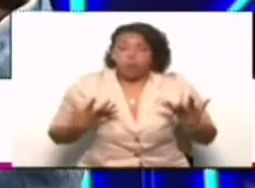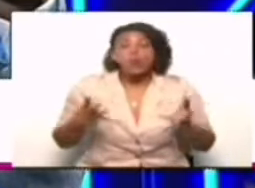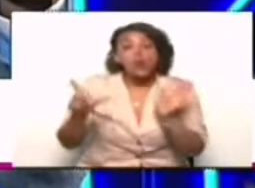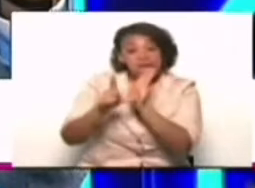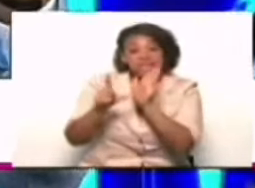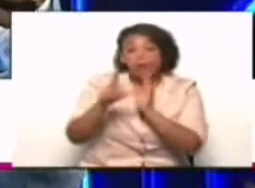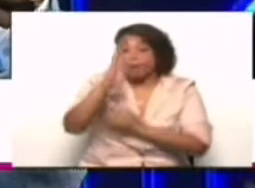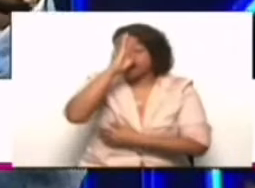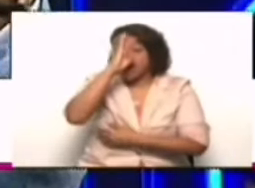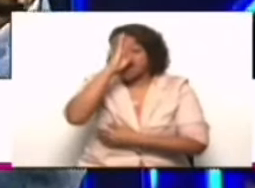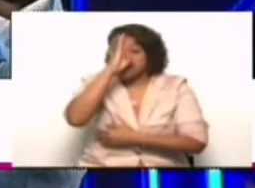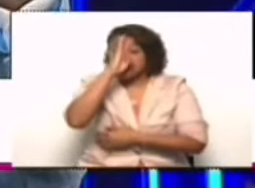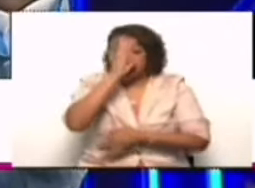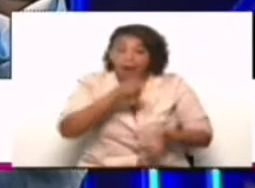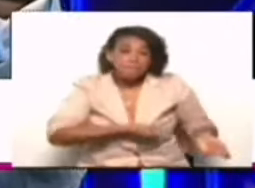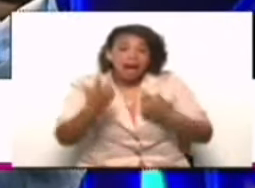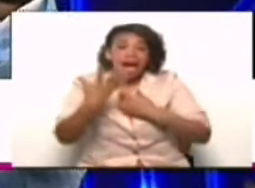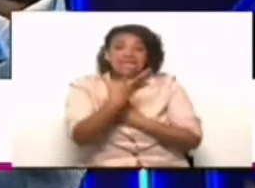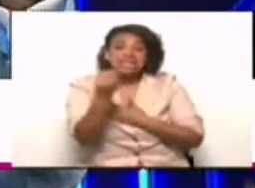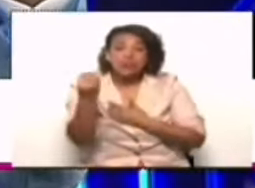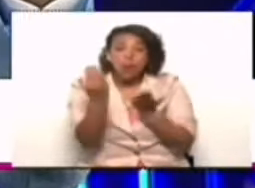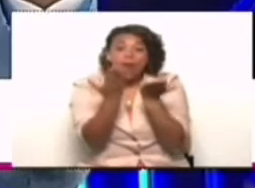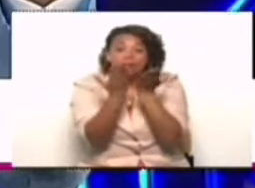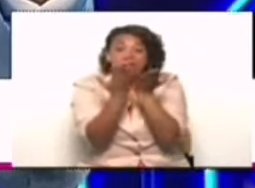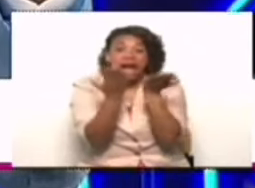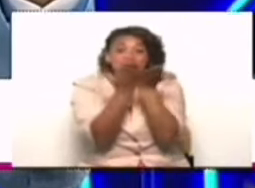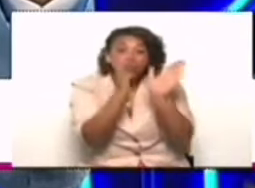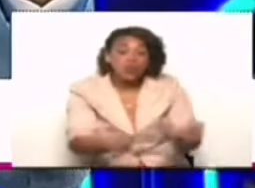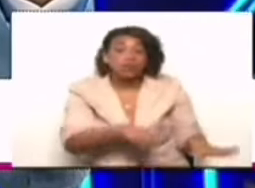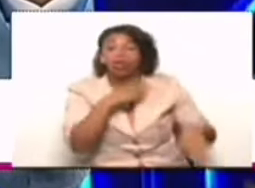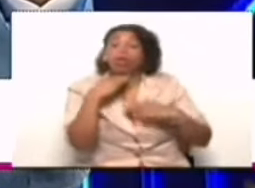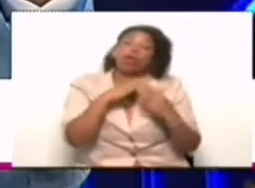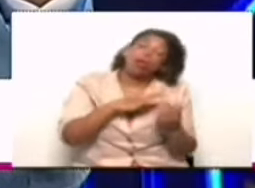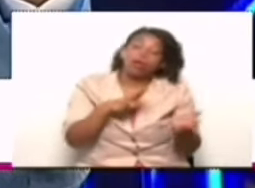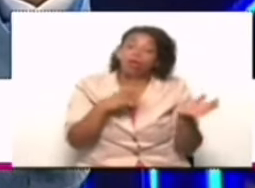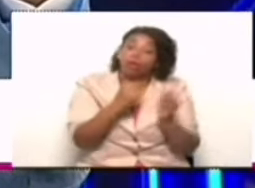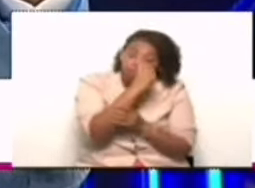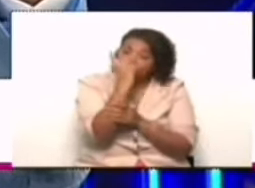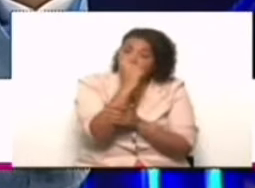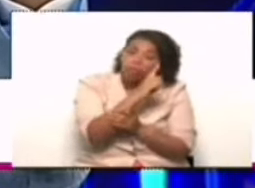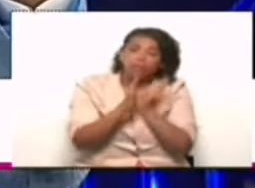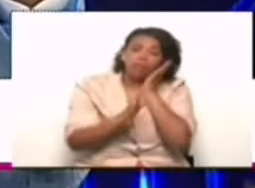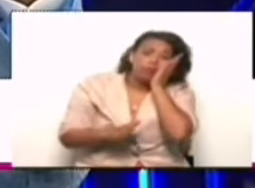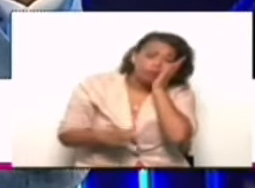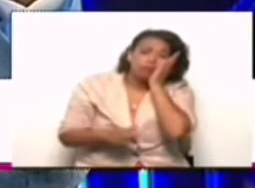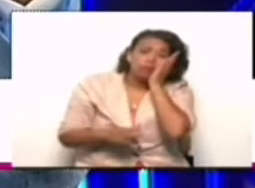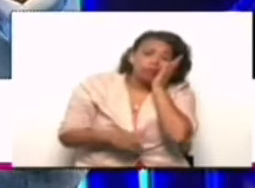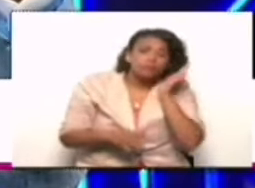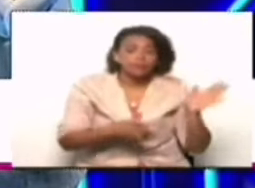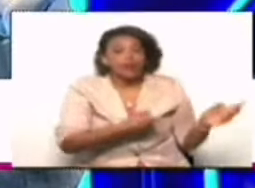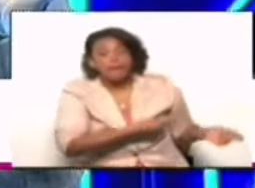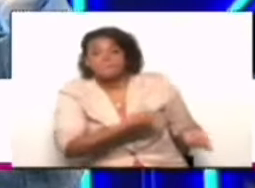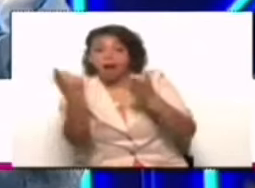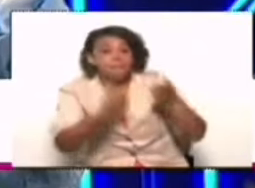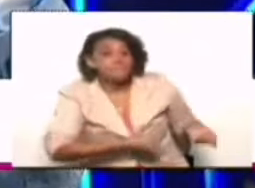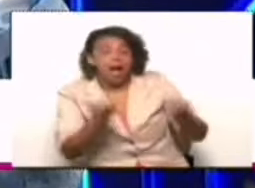de Barinas sacaron más de 50 personas desmayadas. Aquí está el alcalde de Barinas, él estaba